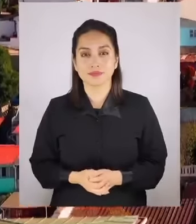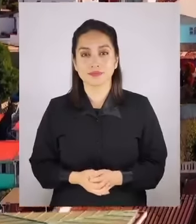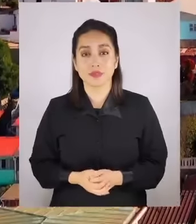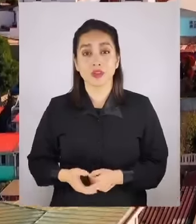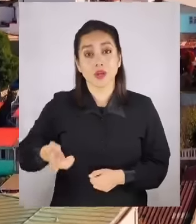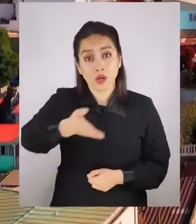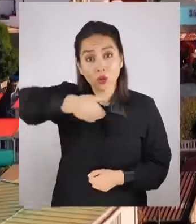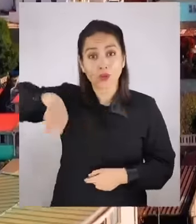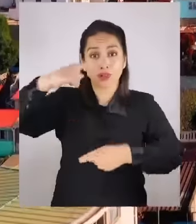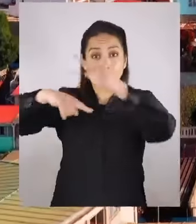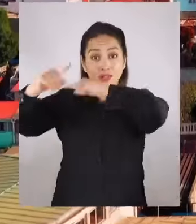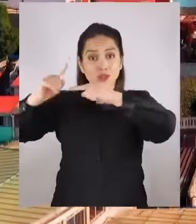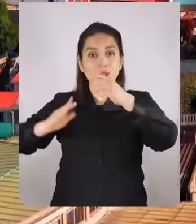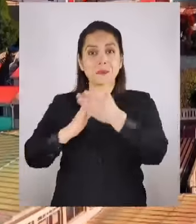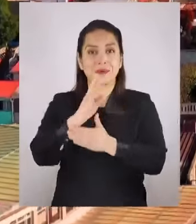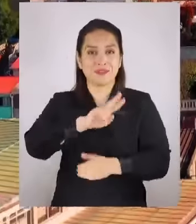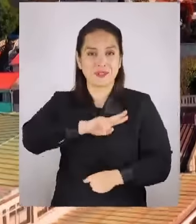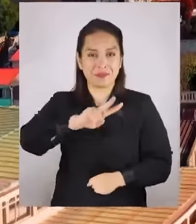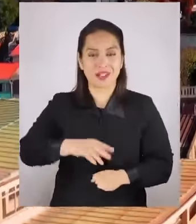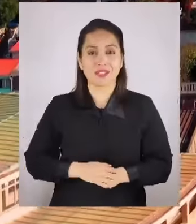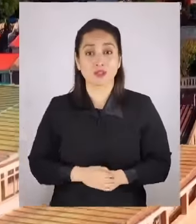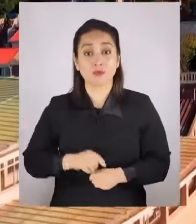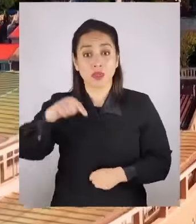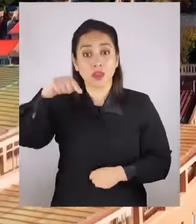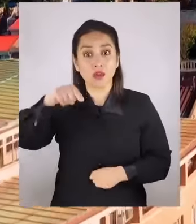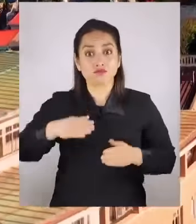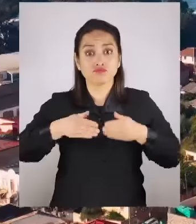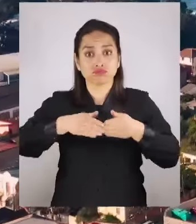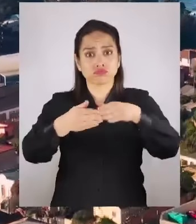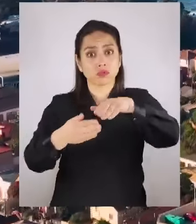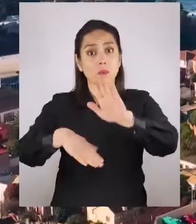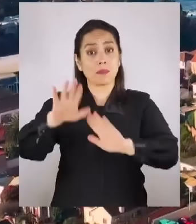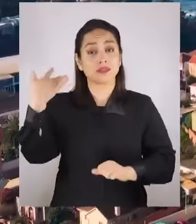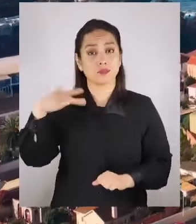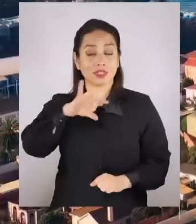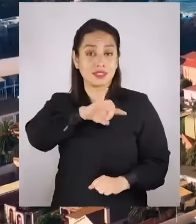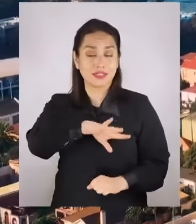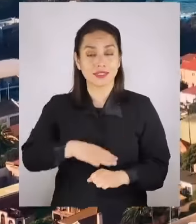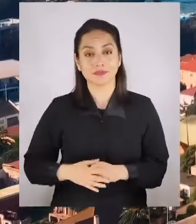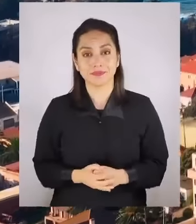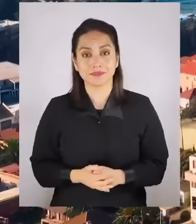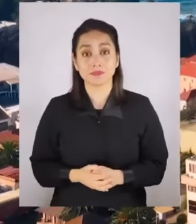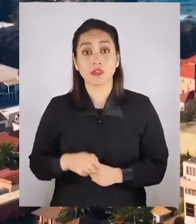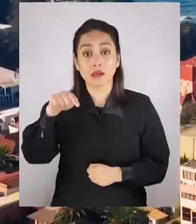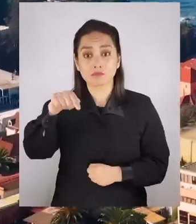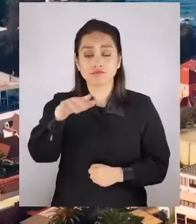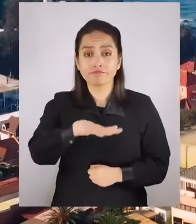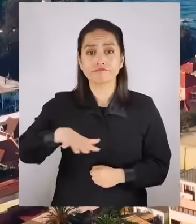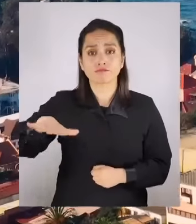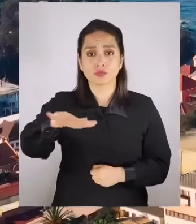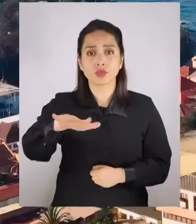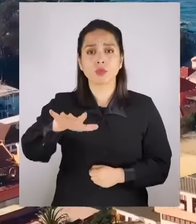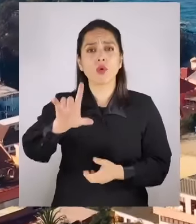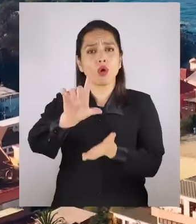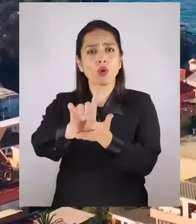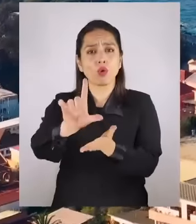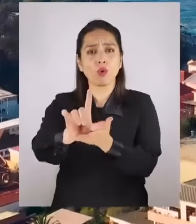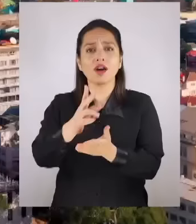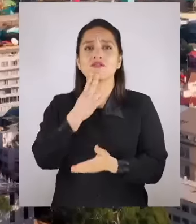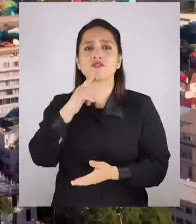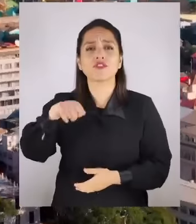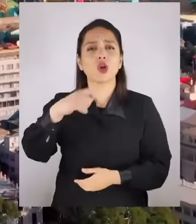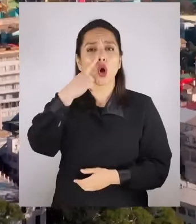Nuestra historia comienza en Valparaíso. Siendo uno de los puertos más importantes del país, este fue el hogar adoptivo de Juan